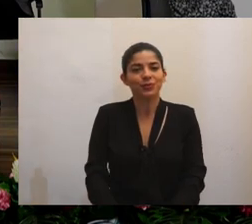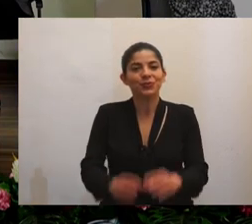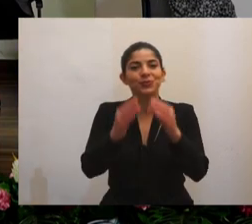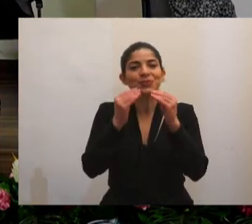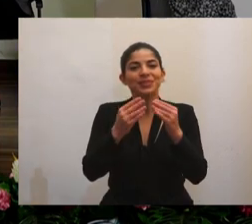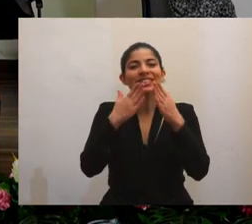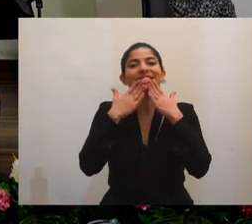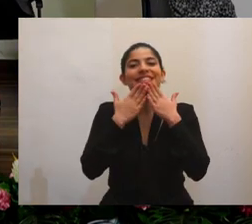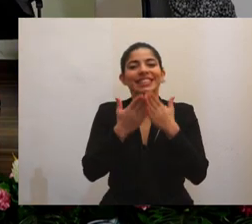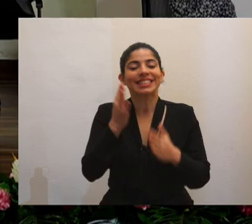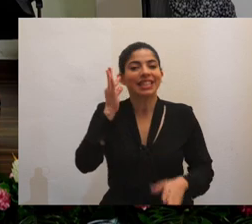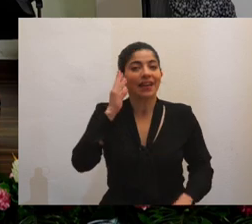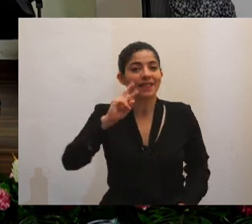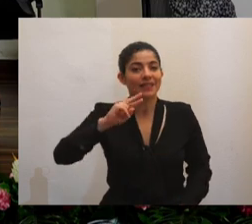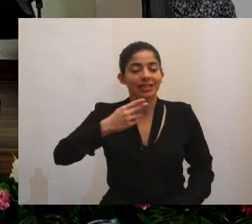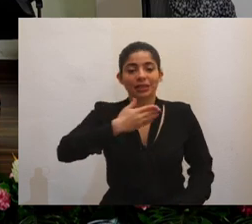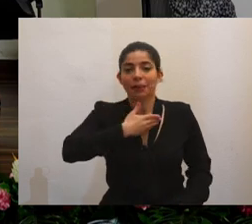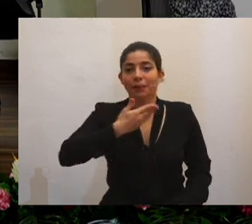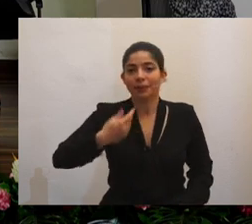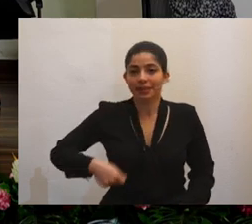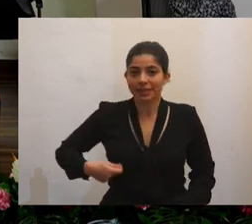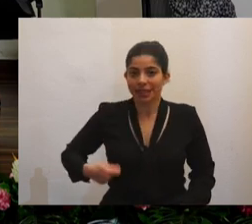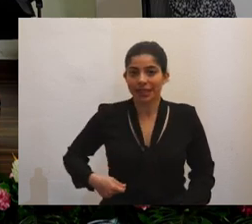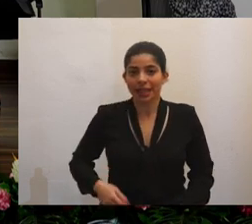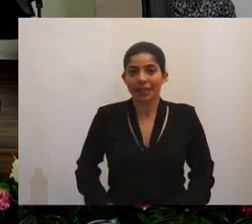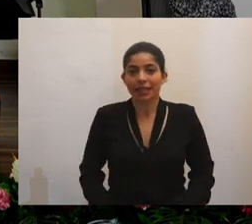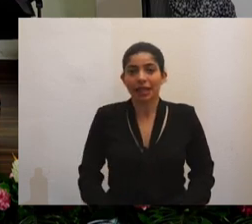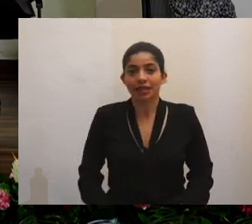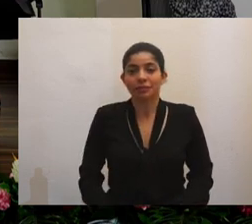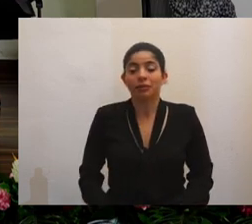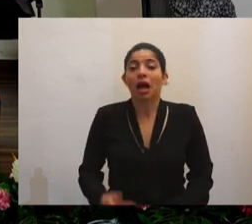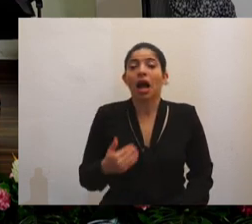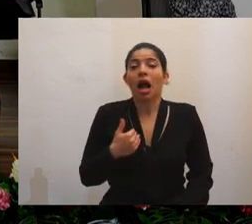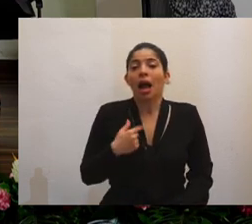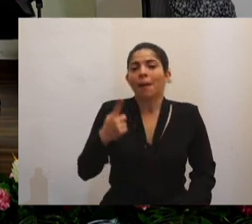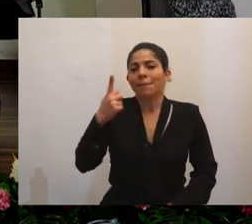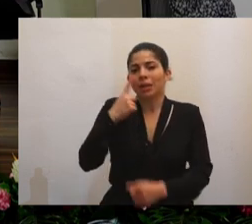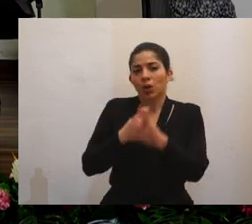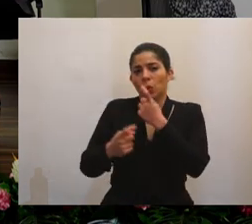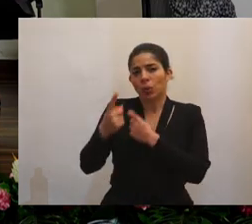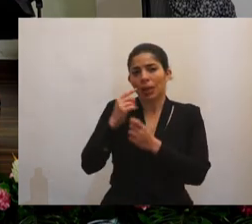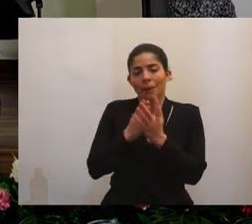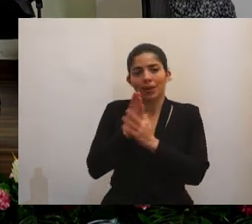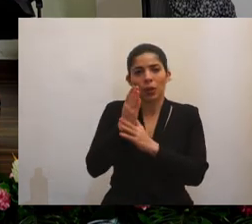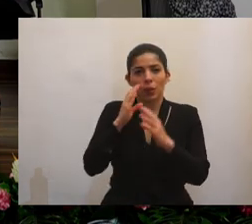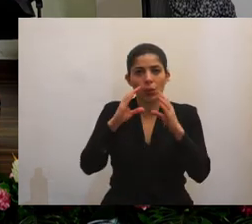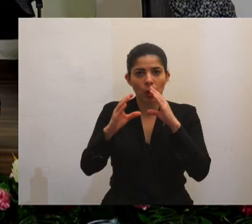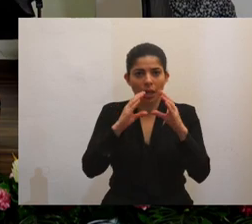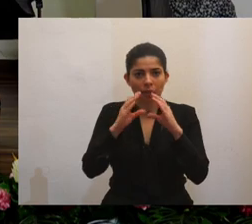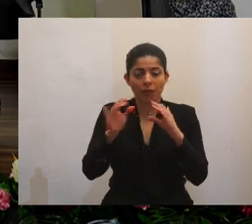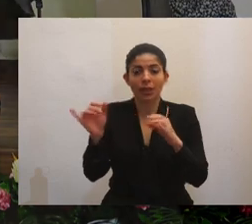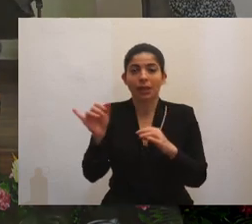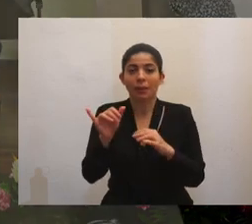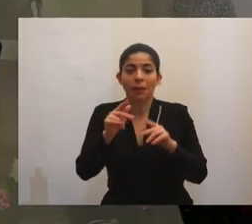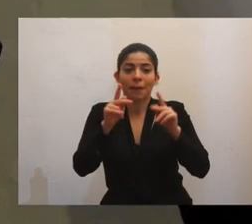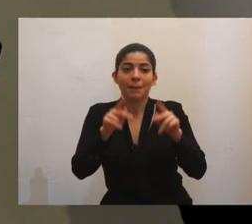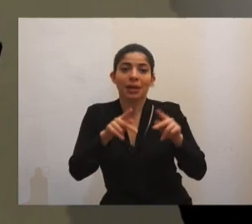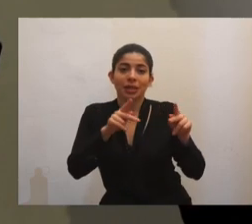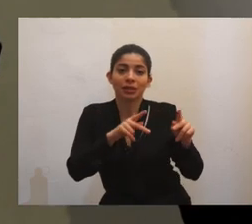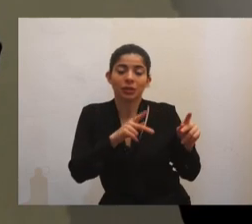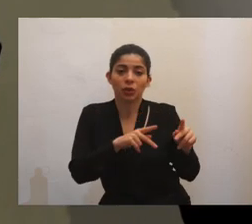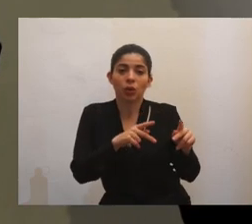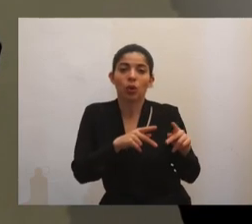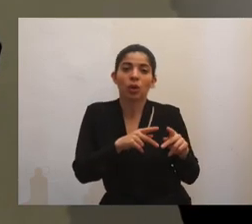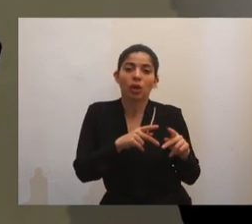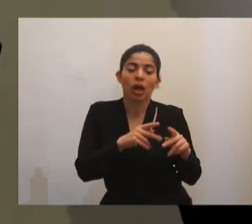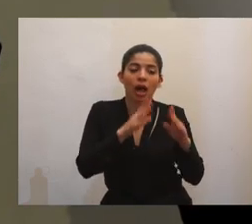Muchísimas gracias a la señora vicepresidenta. Tenemos consultas de medios de comunicación, así como personas que cubren la